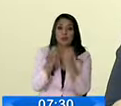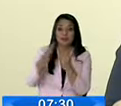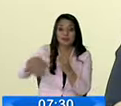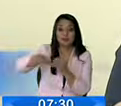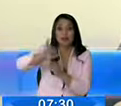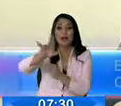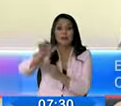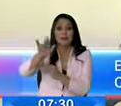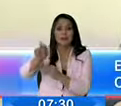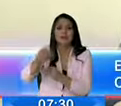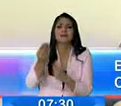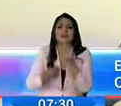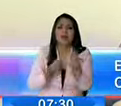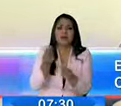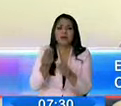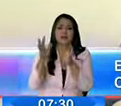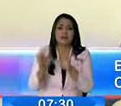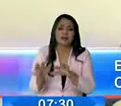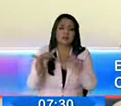quiere es el máximo